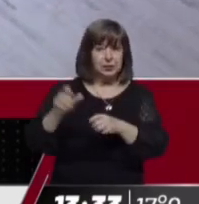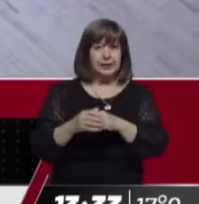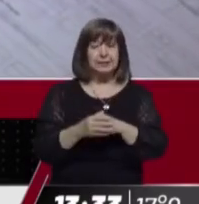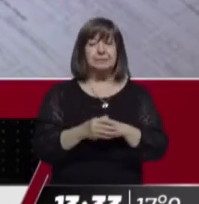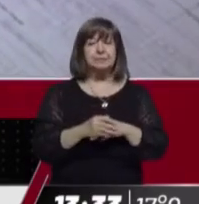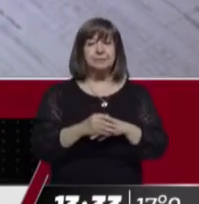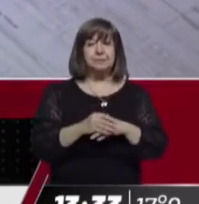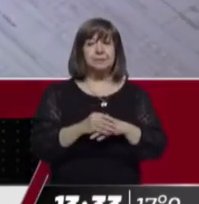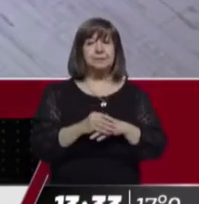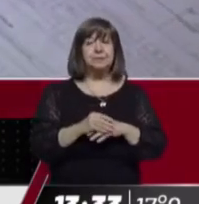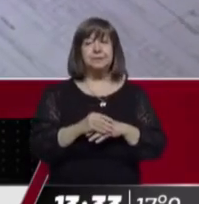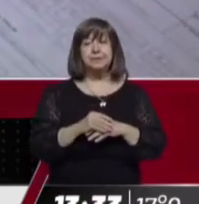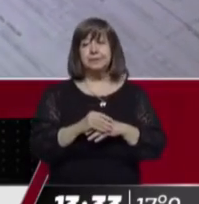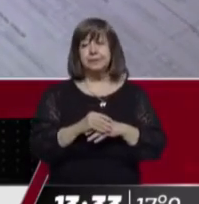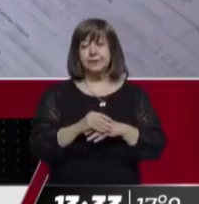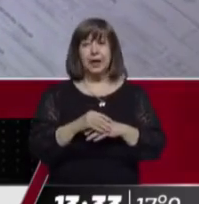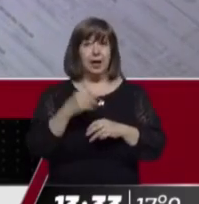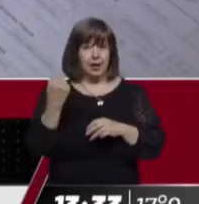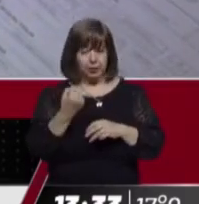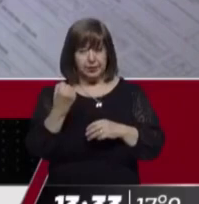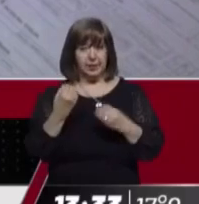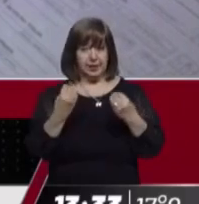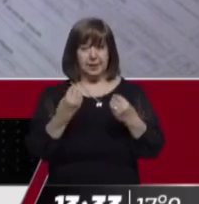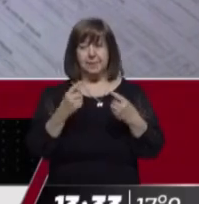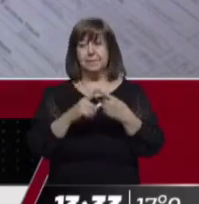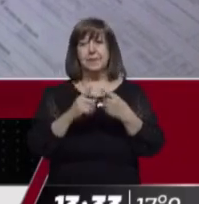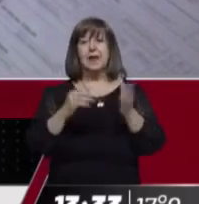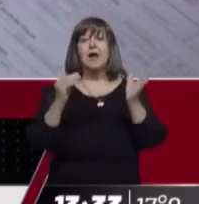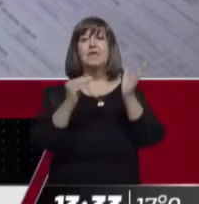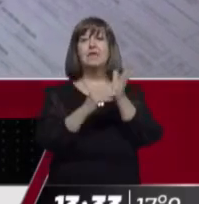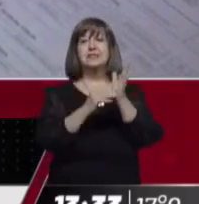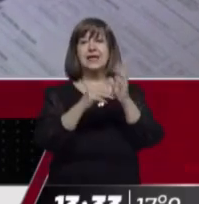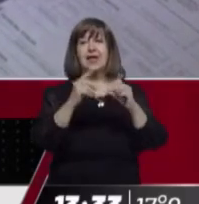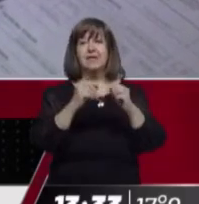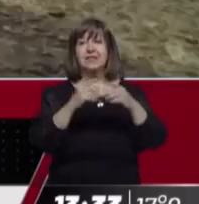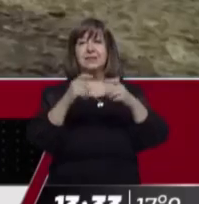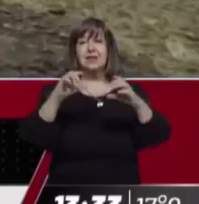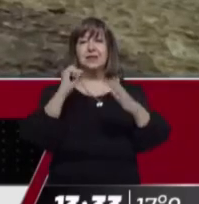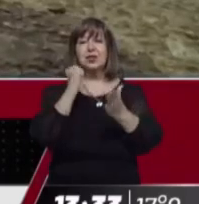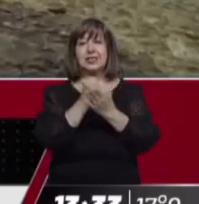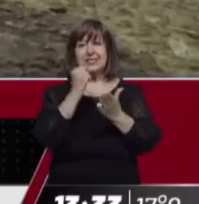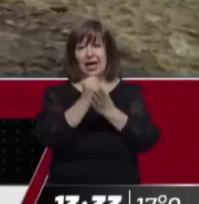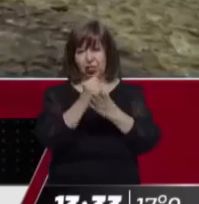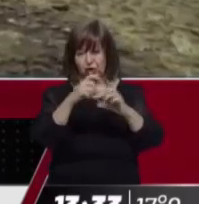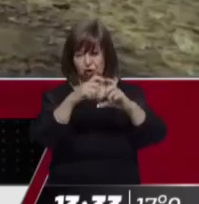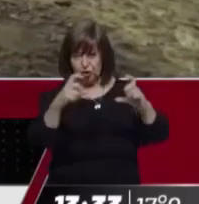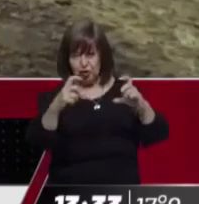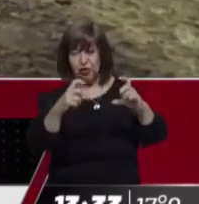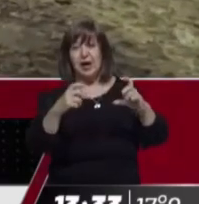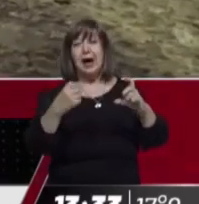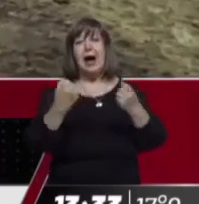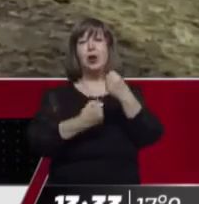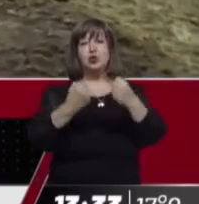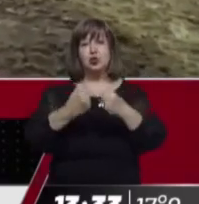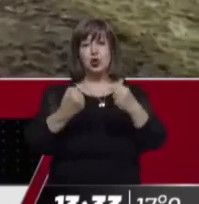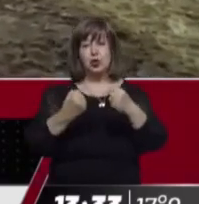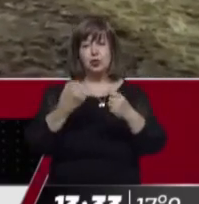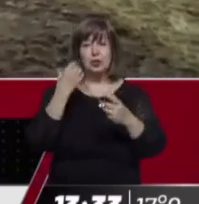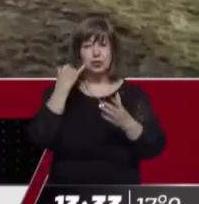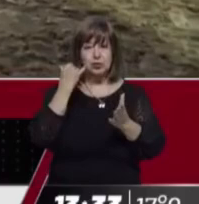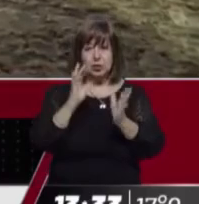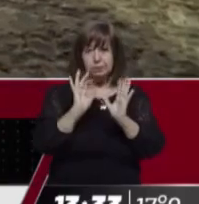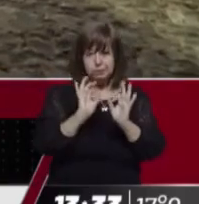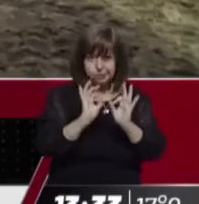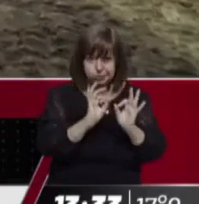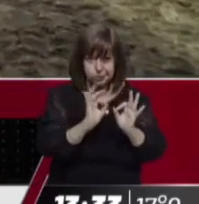Lo más importante son la fecha de vencimiento de los sellados. Todos los vehículos, una vez que están